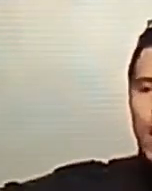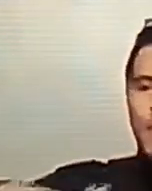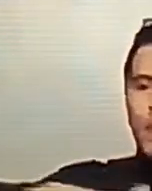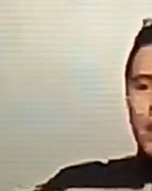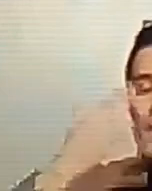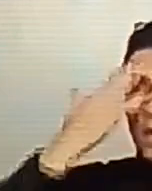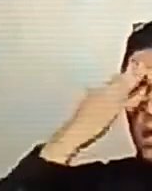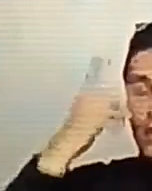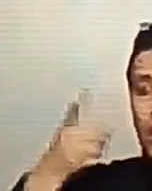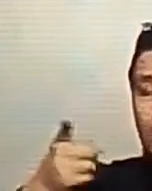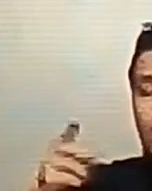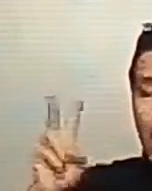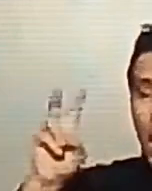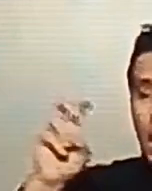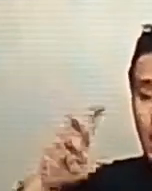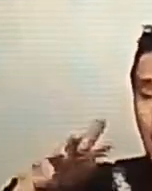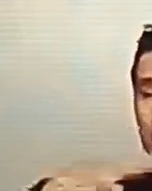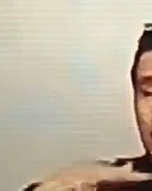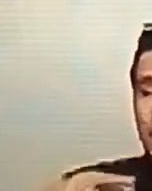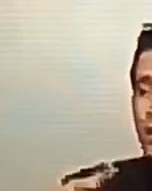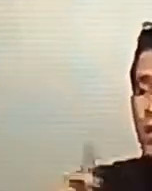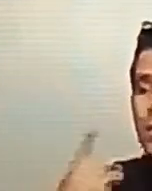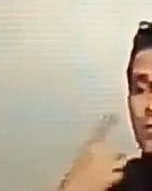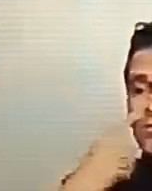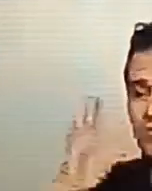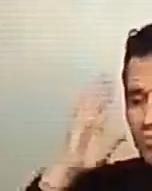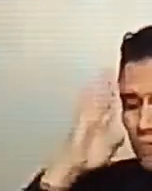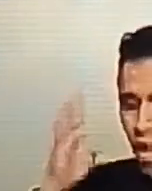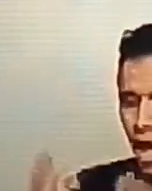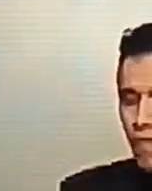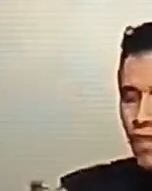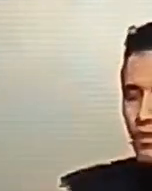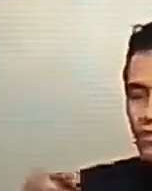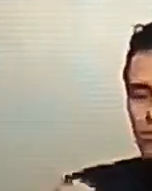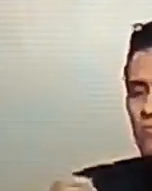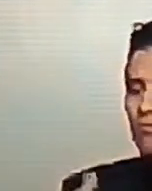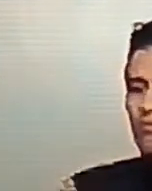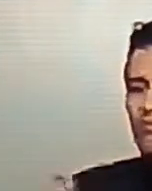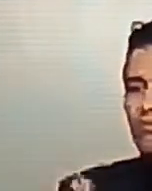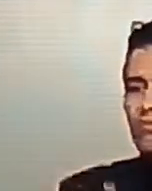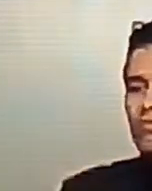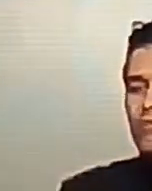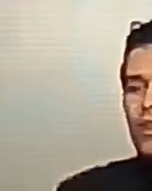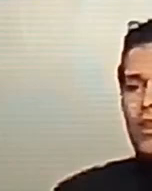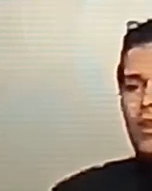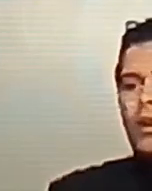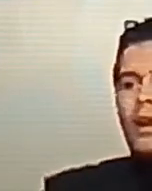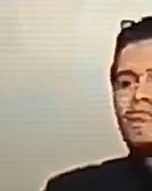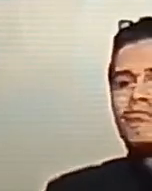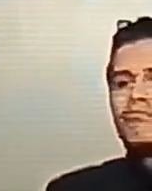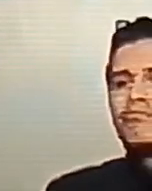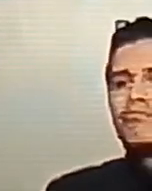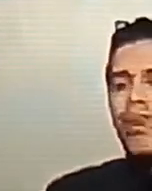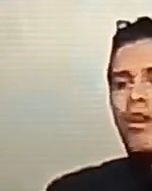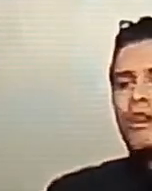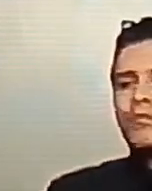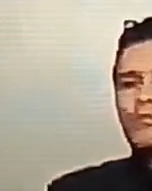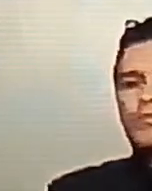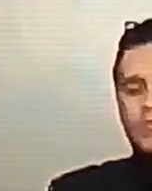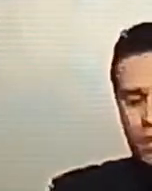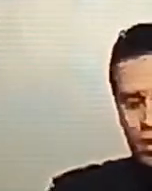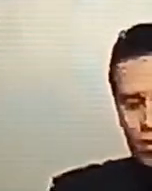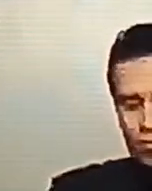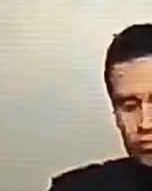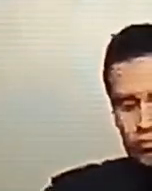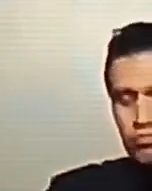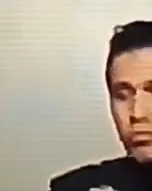ambiental no fue atendido, y la corrupción que hay en el contrato de la draga y en otros